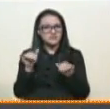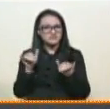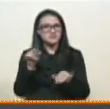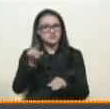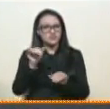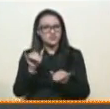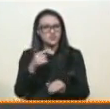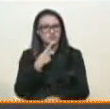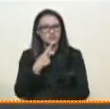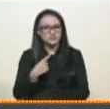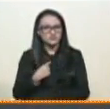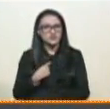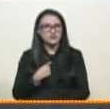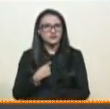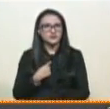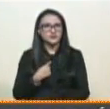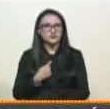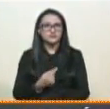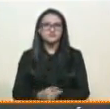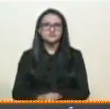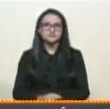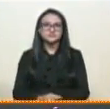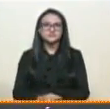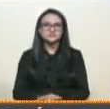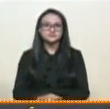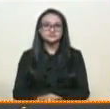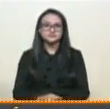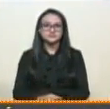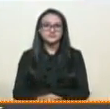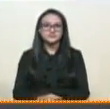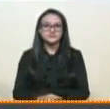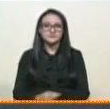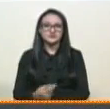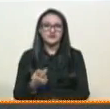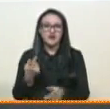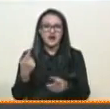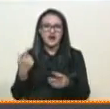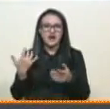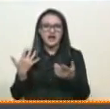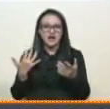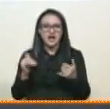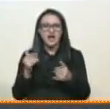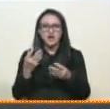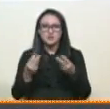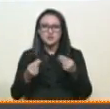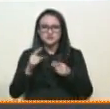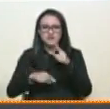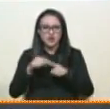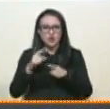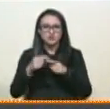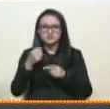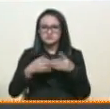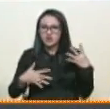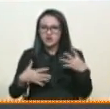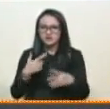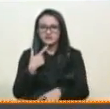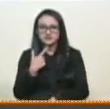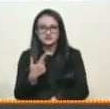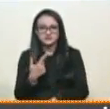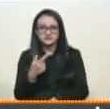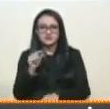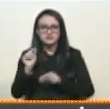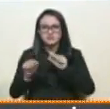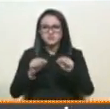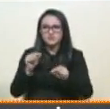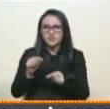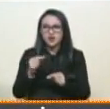mencionar, porque se tejen muchas hipótesis, ¿no? Cuando hay un evento electoral, muchas cosas se dicen, incluso quienes hablan, no, que